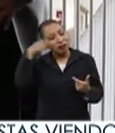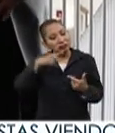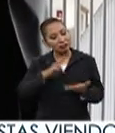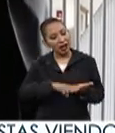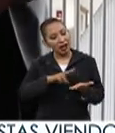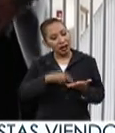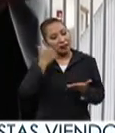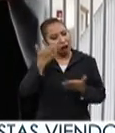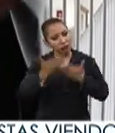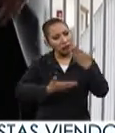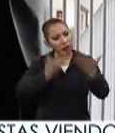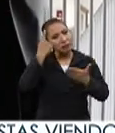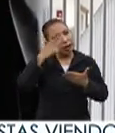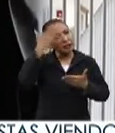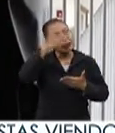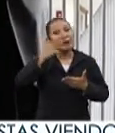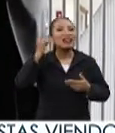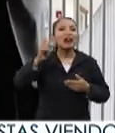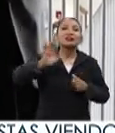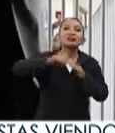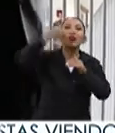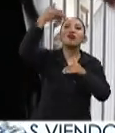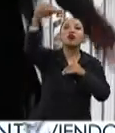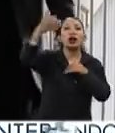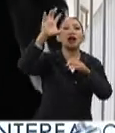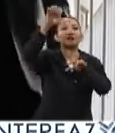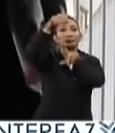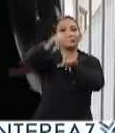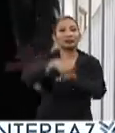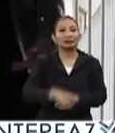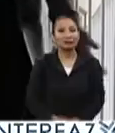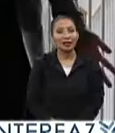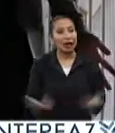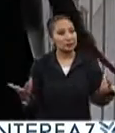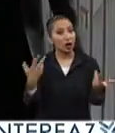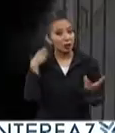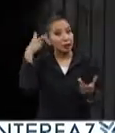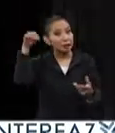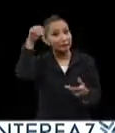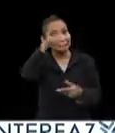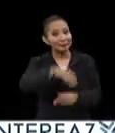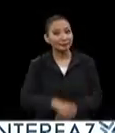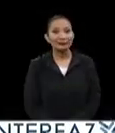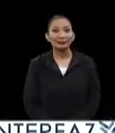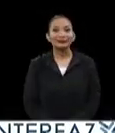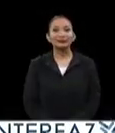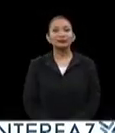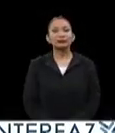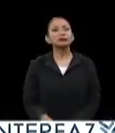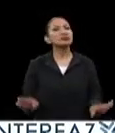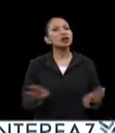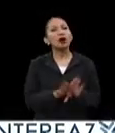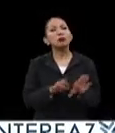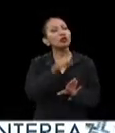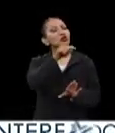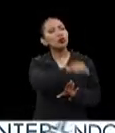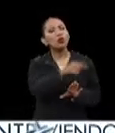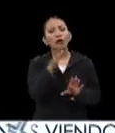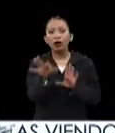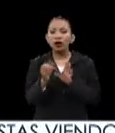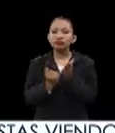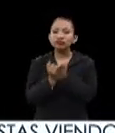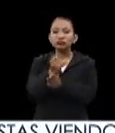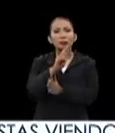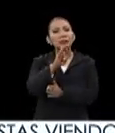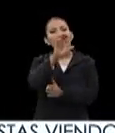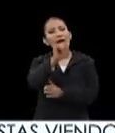valor de querer estudiar para saber lo que uno puede alcanzar a hacer o recorrer. ¿Cómo fue que tomaste esta